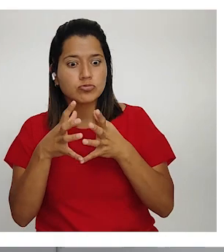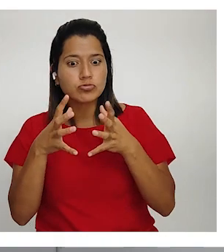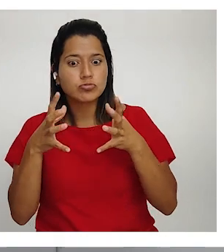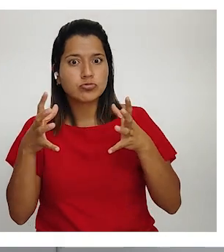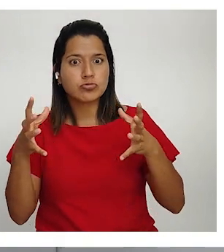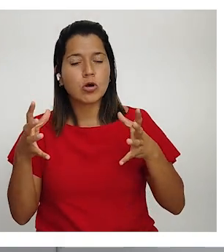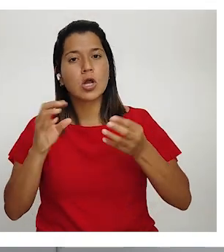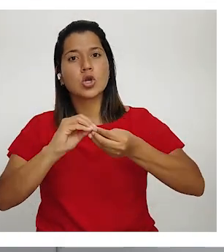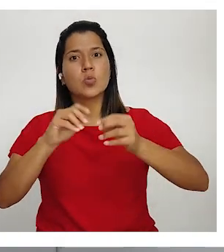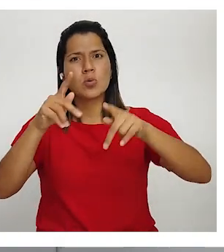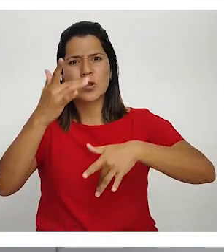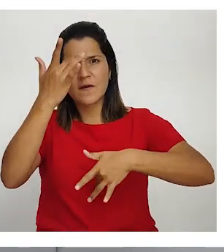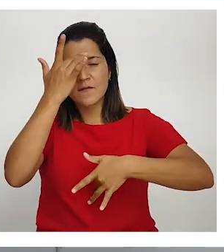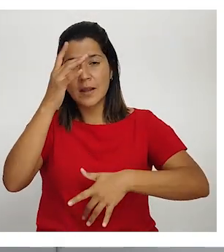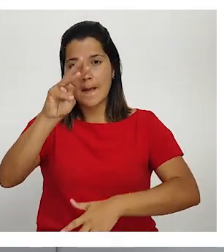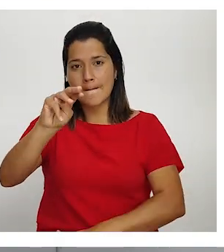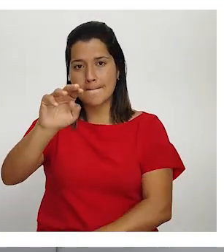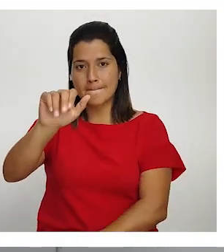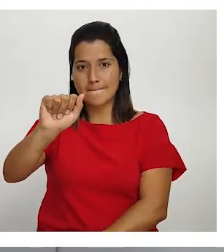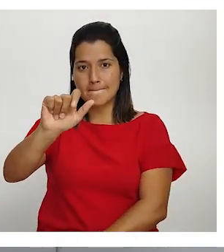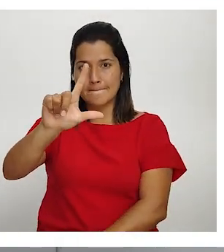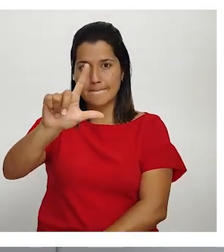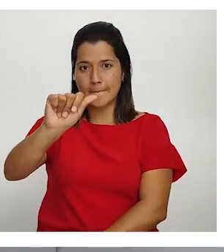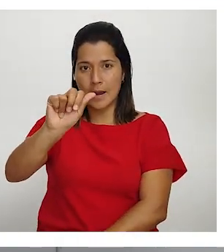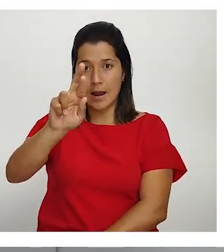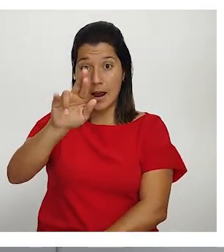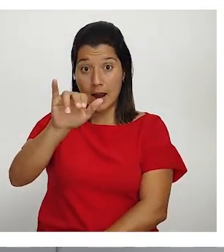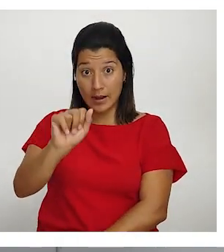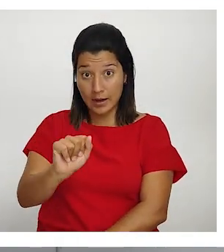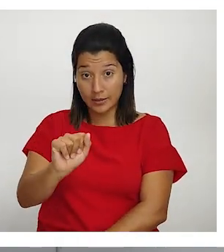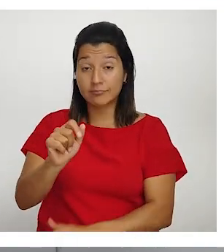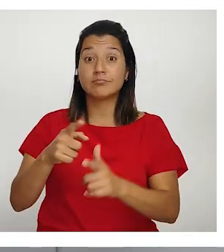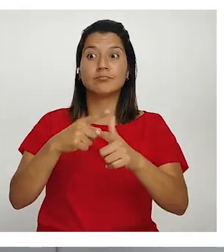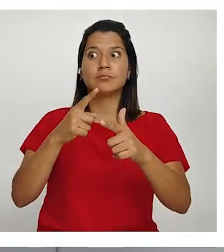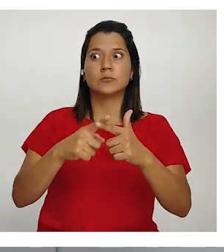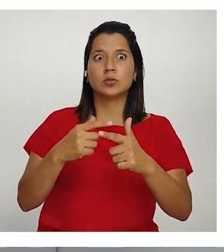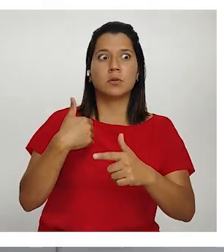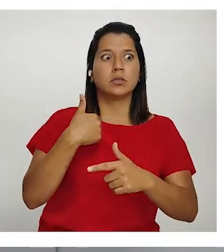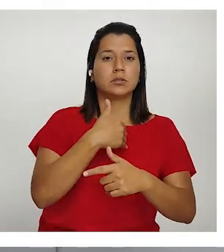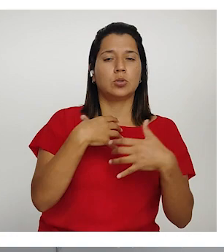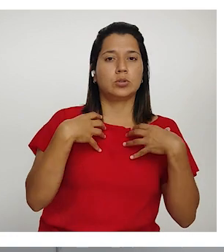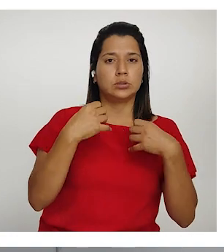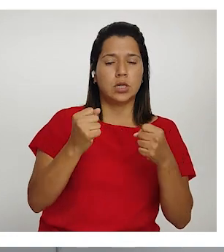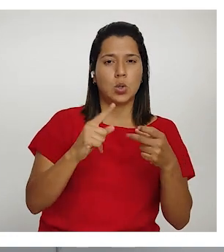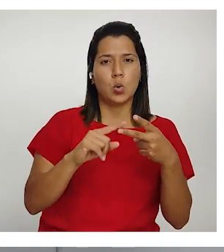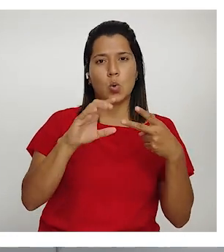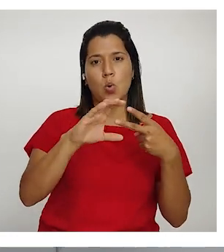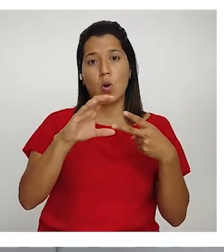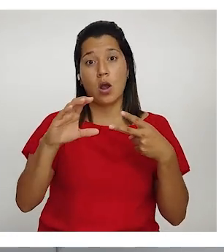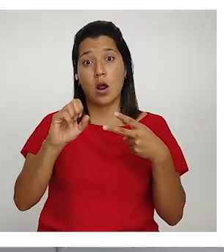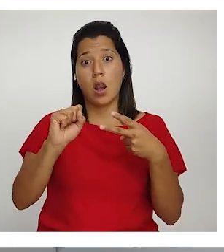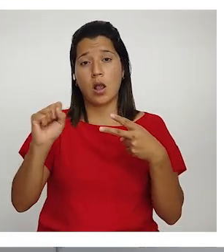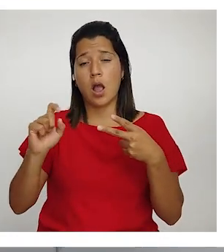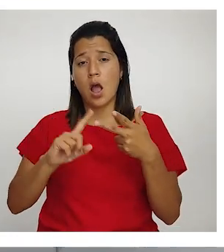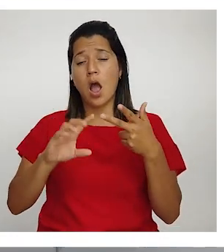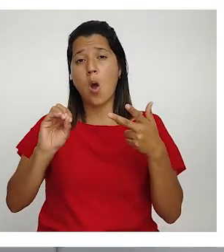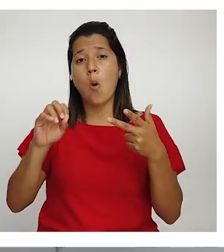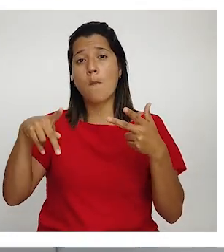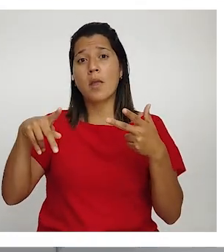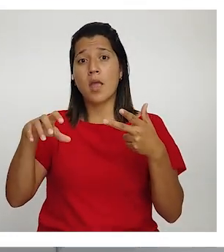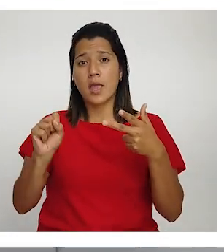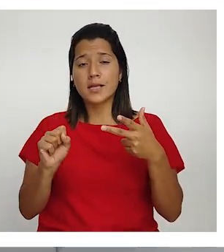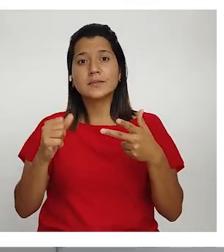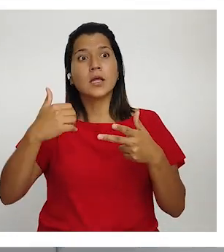Ministerio de Salud, a la Caja, incluso a la OPS a acercarse a combatir, a informar a la población,